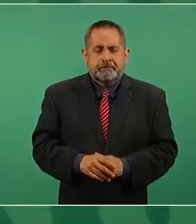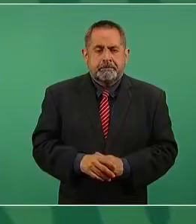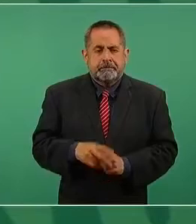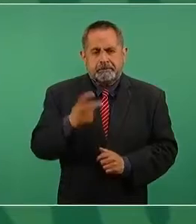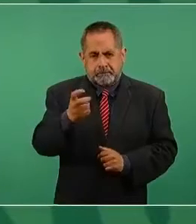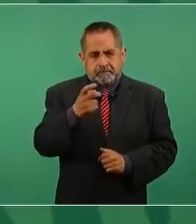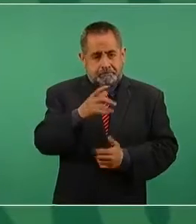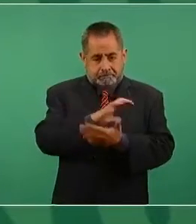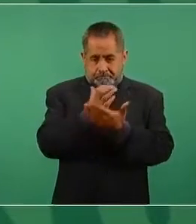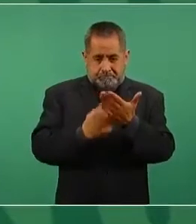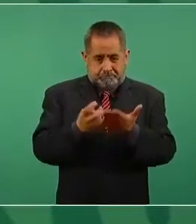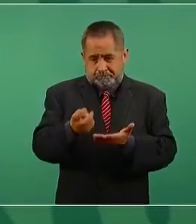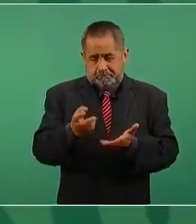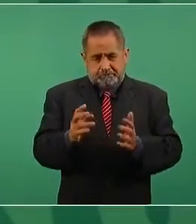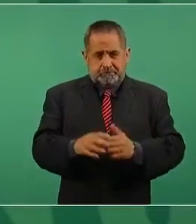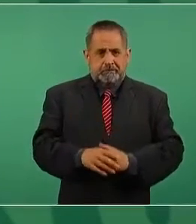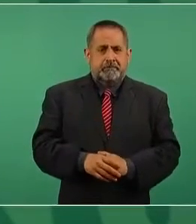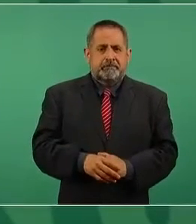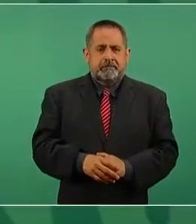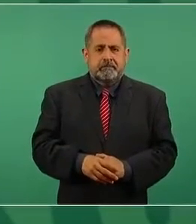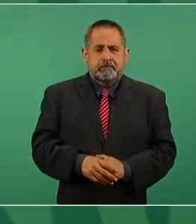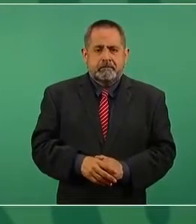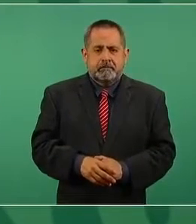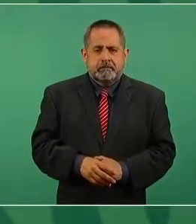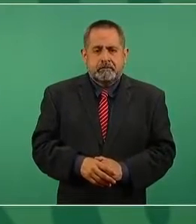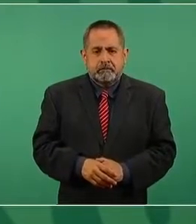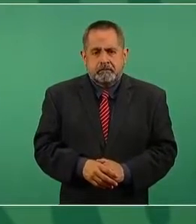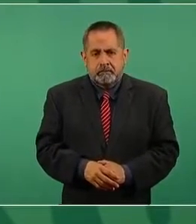por esos contratos.